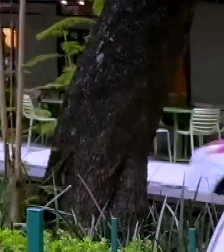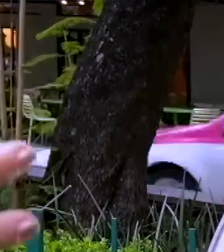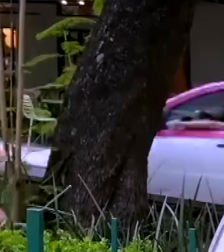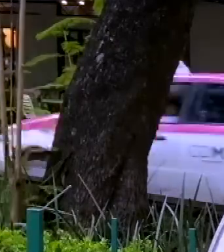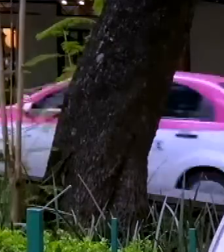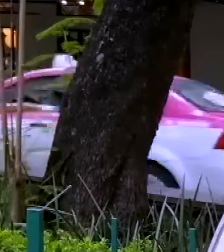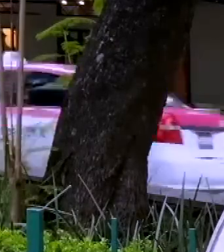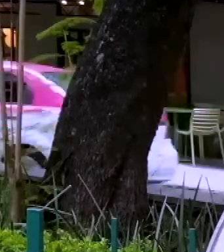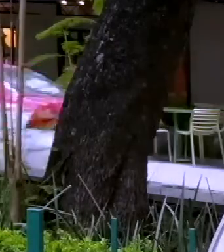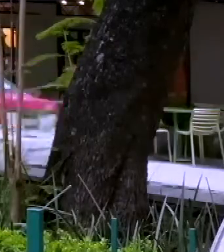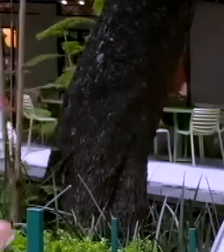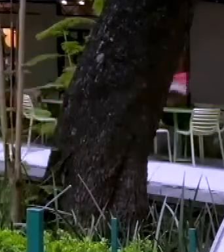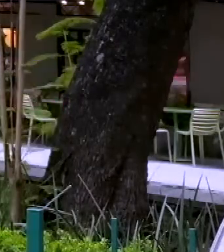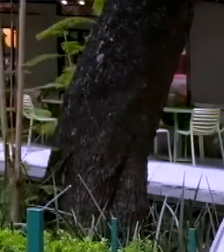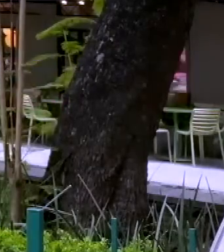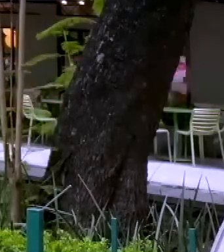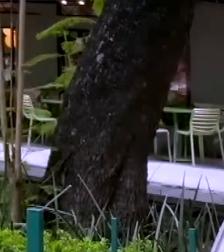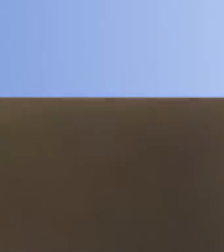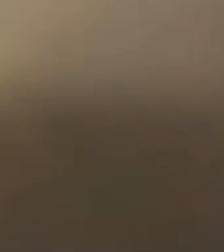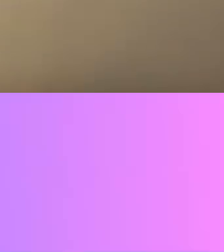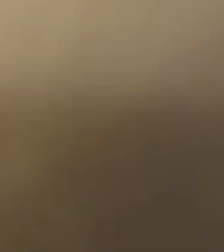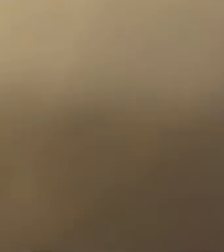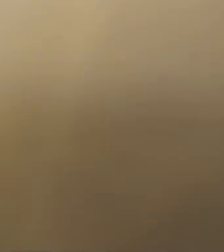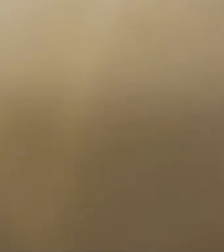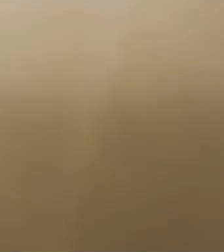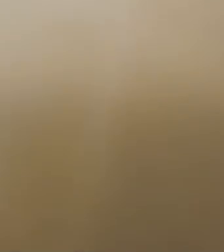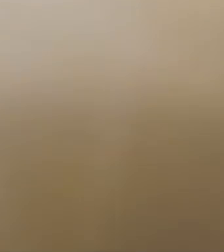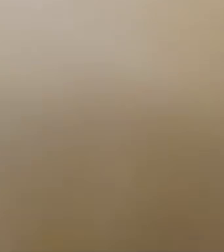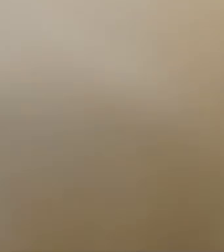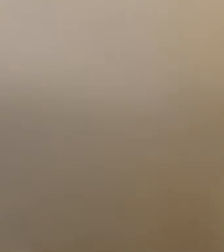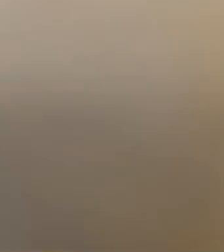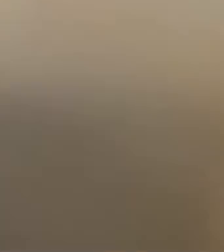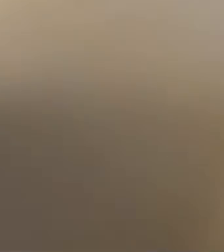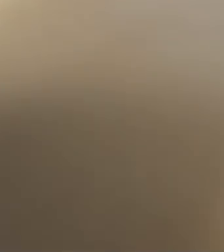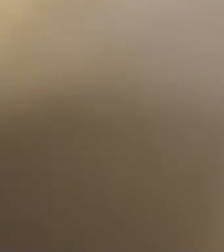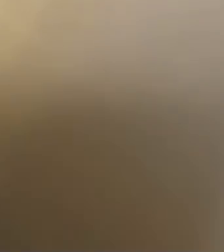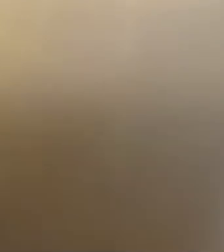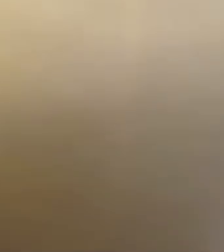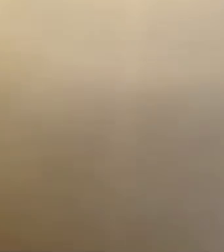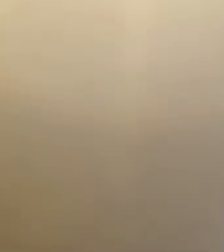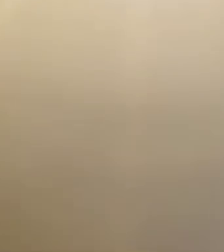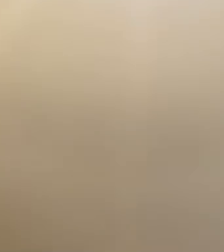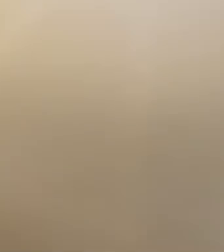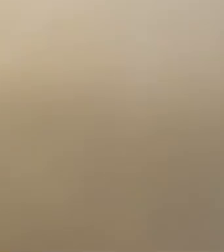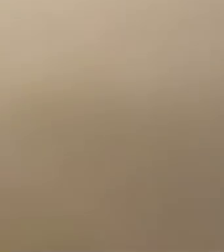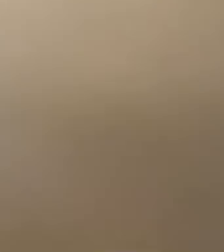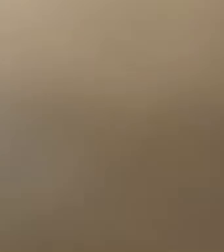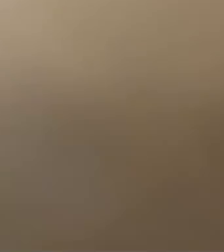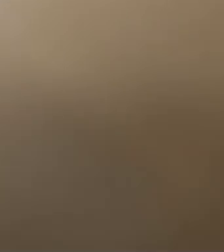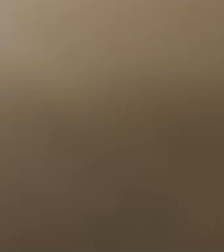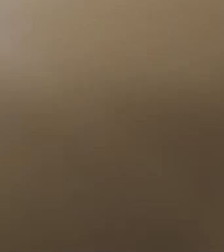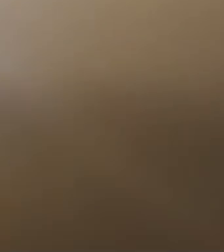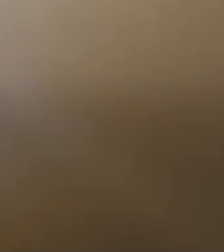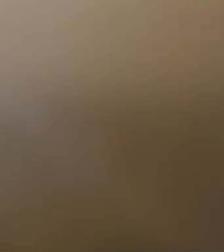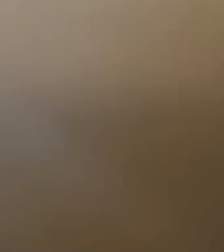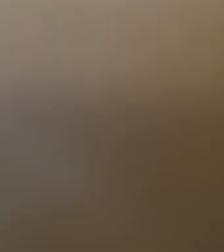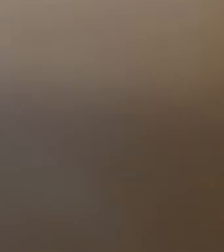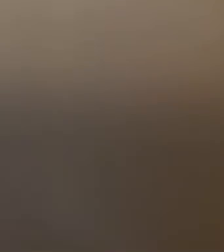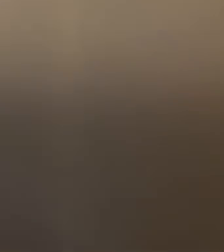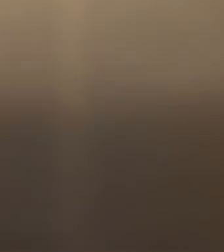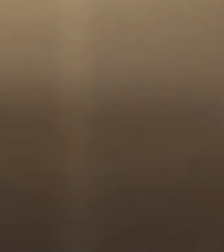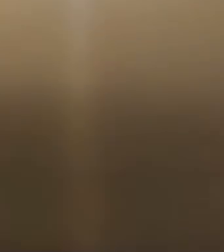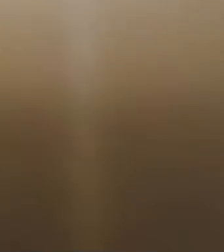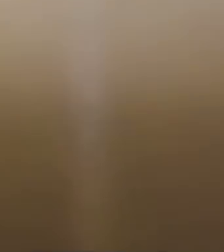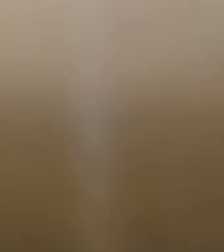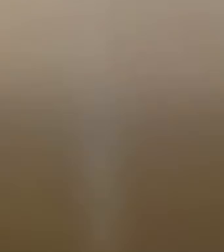los monasterios, todo lo que era de valor, y los monjes del monasterio lo que hicieron fue recubrir la escultura